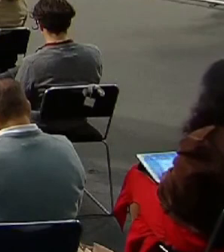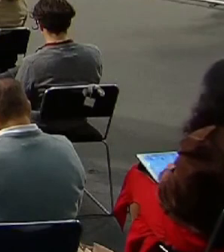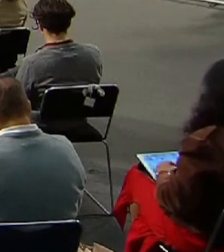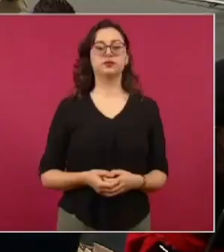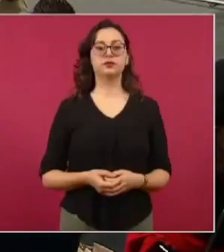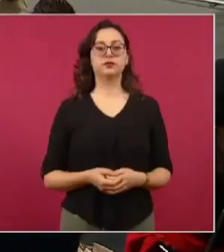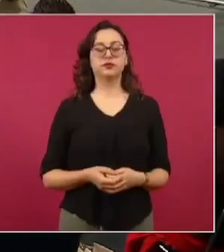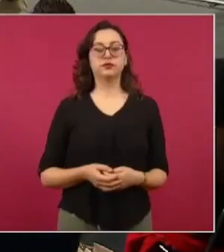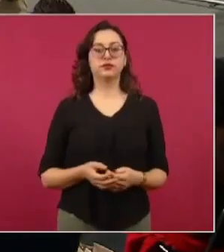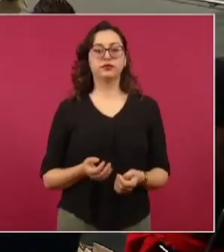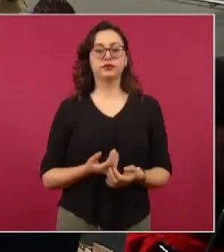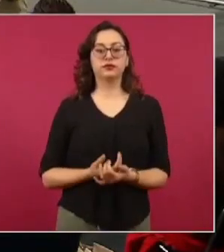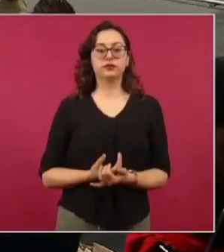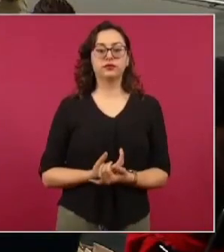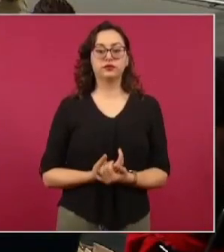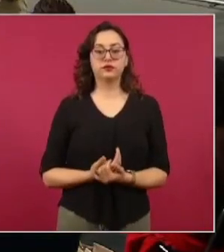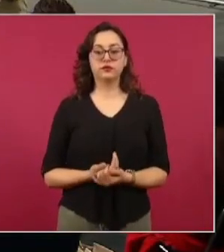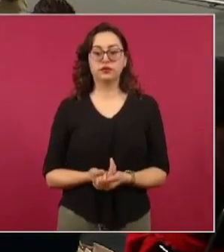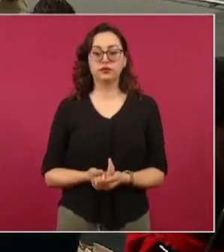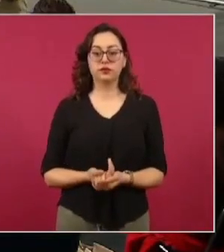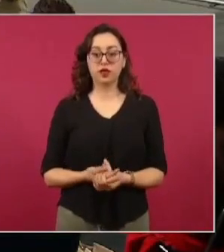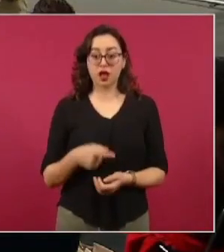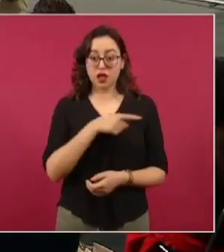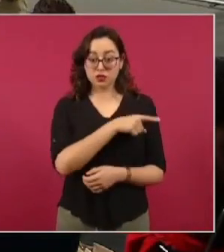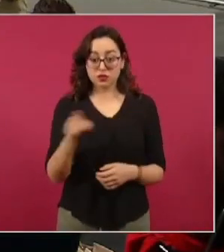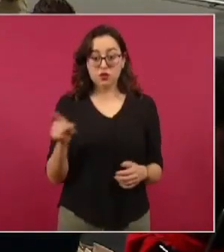fallecimientos